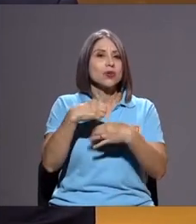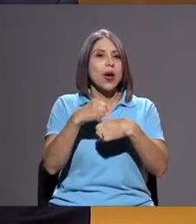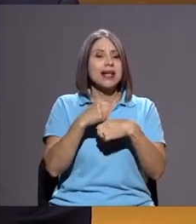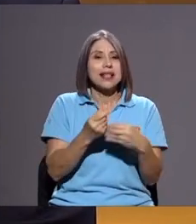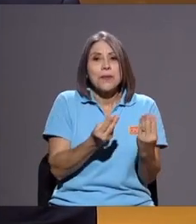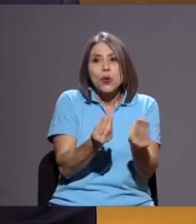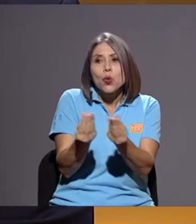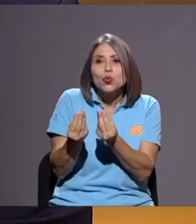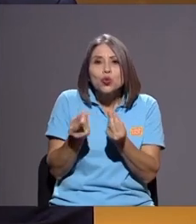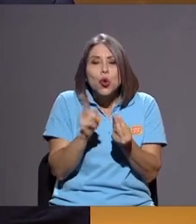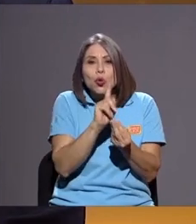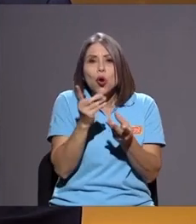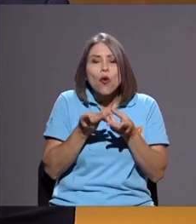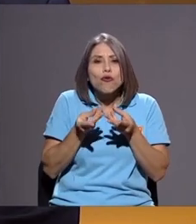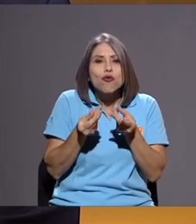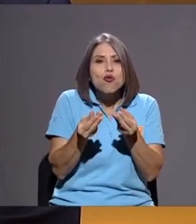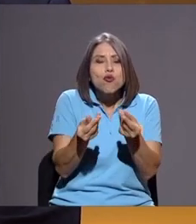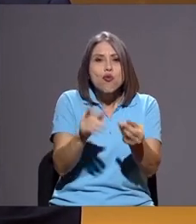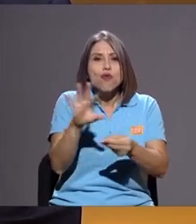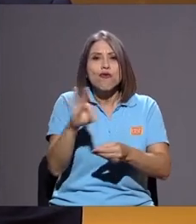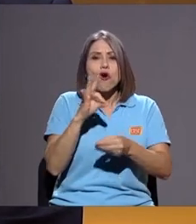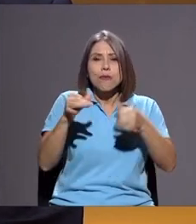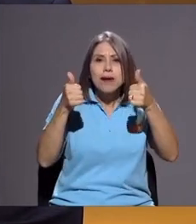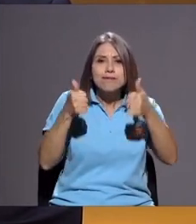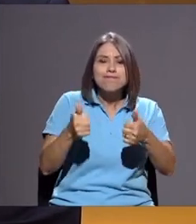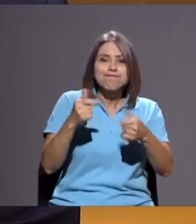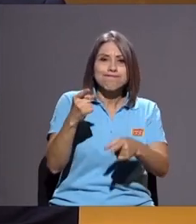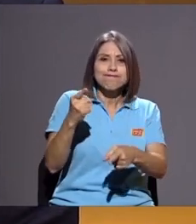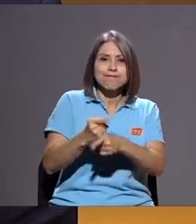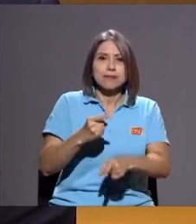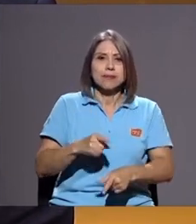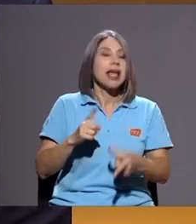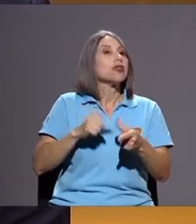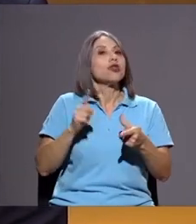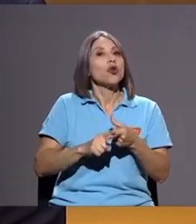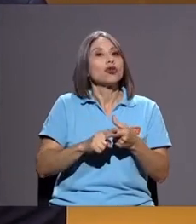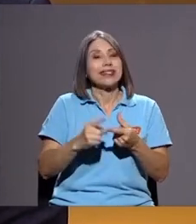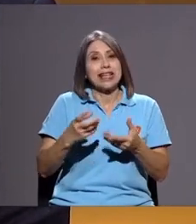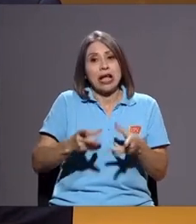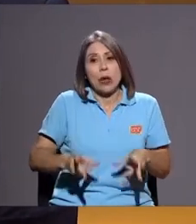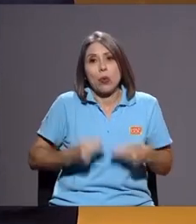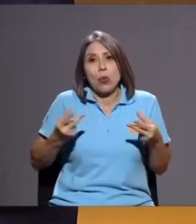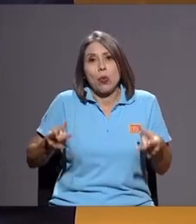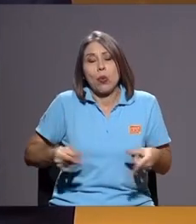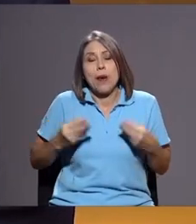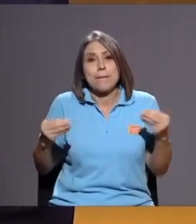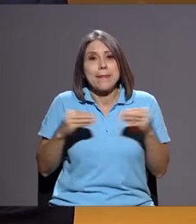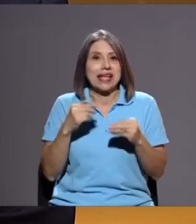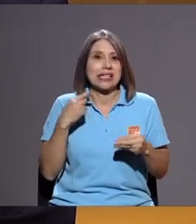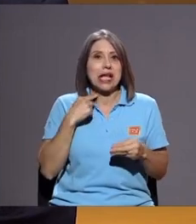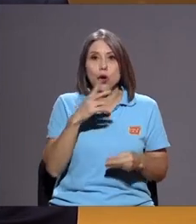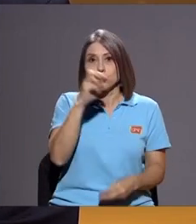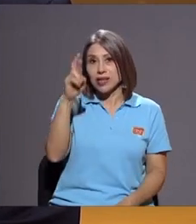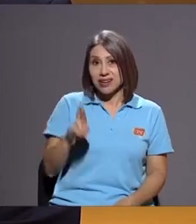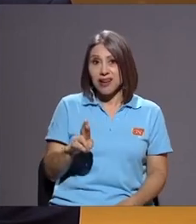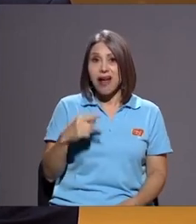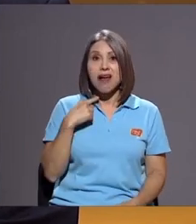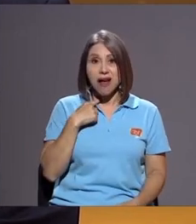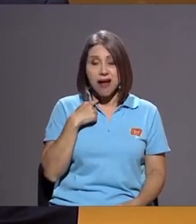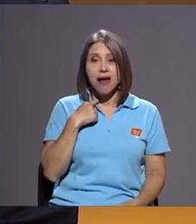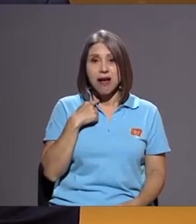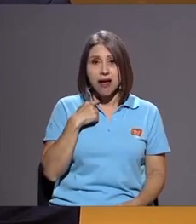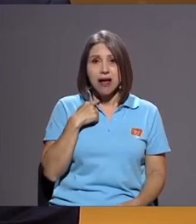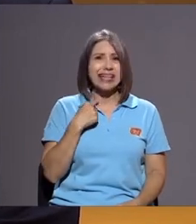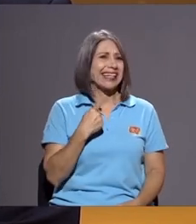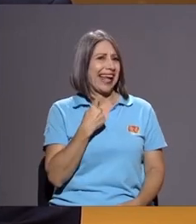la producción no fluya en la forma que debería fluir eso hace que los costos de producción sean mucho más altos costa rica es un país caro bueno